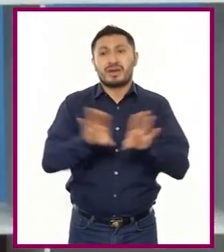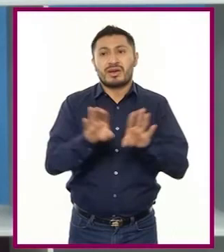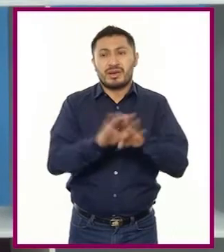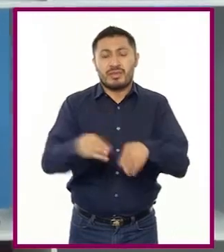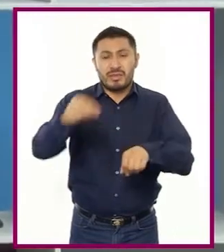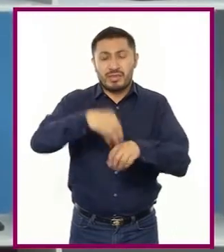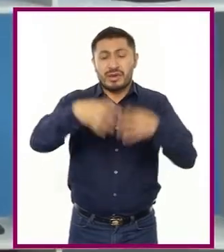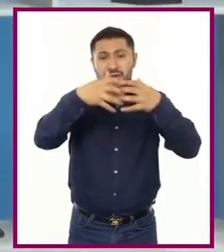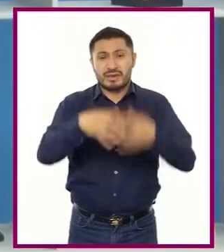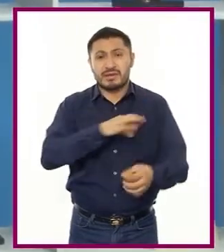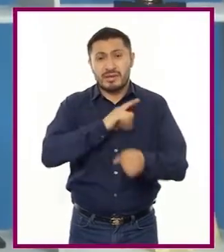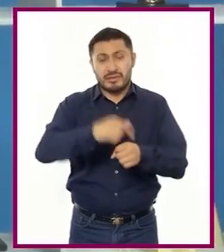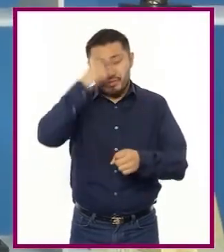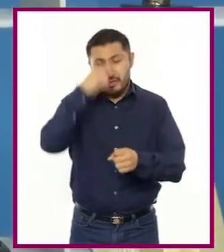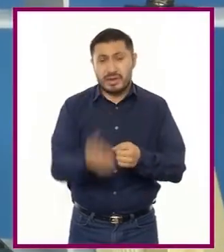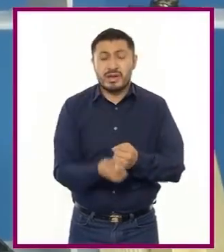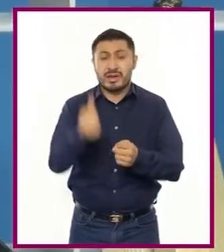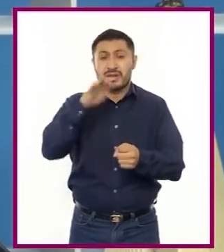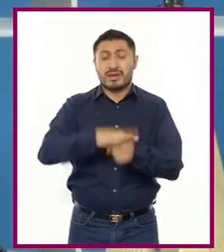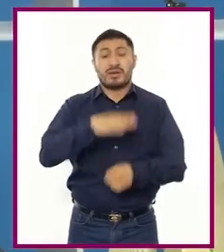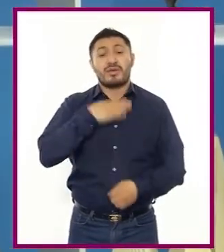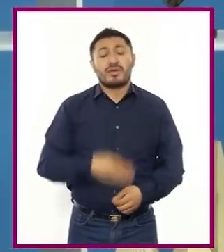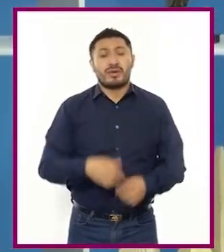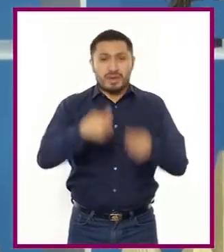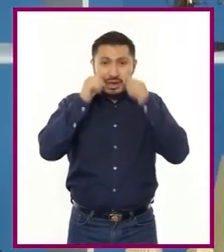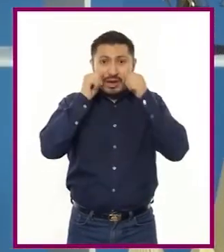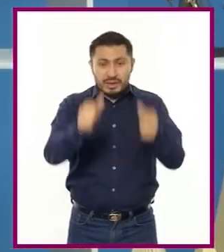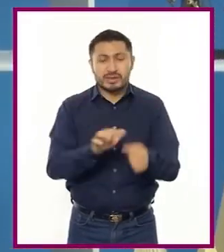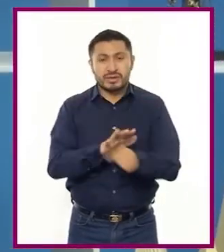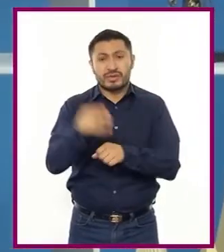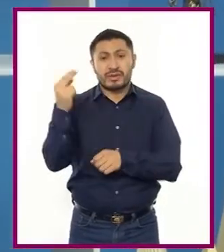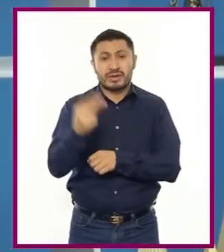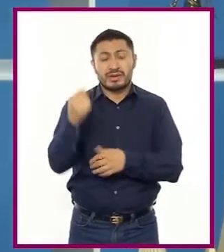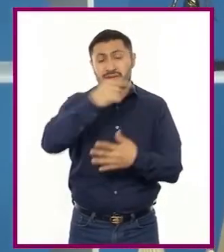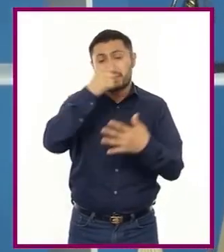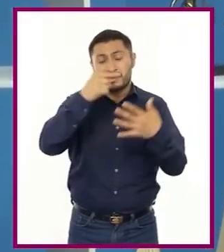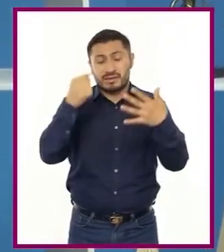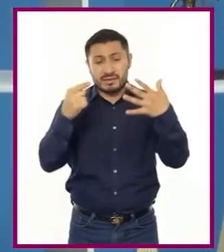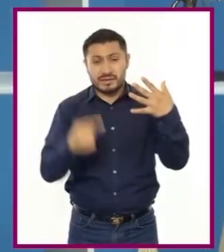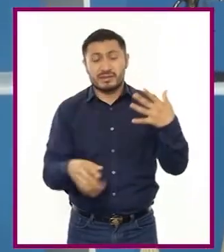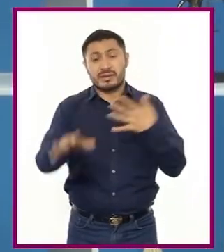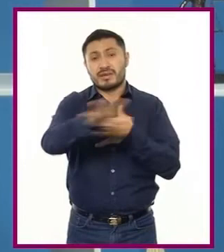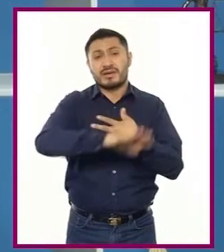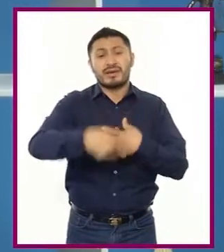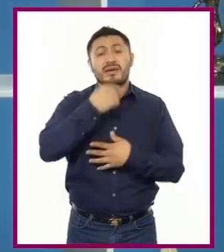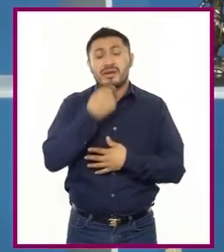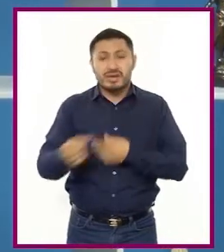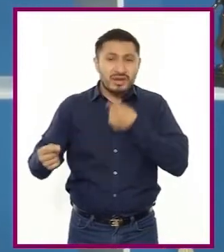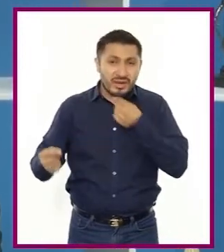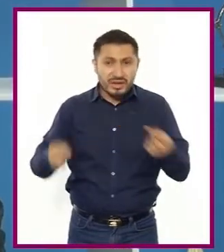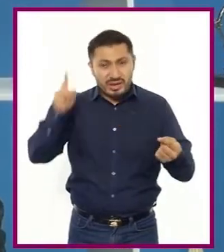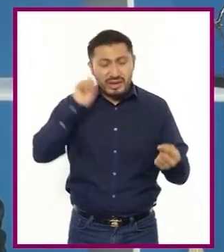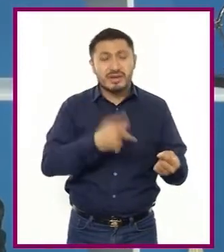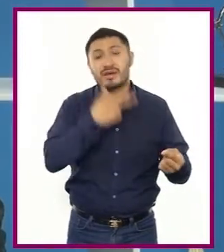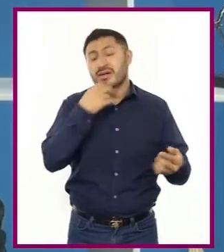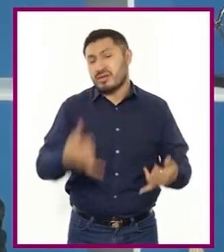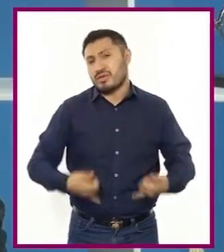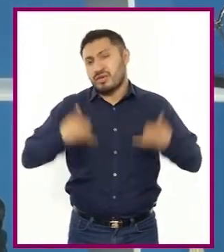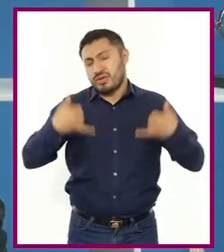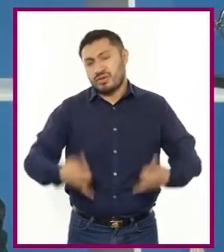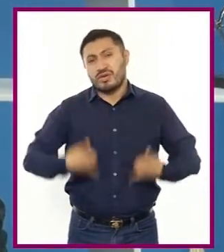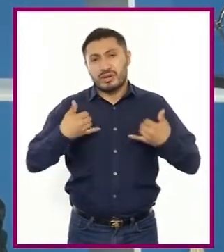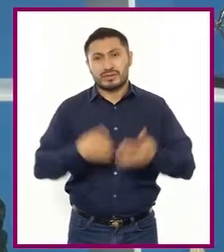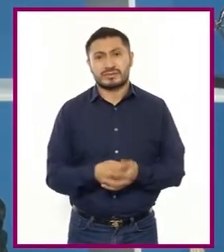para la administración de justicia que atiendan las necesidades particulares de niñas, niños, jóvenes y